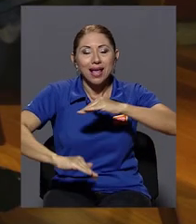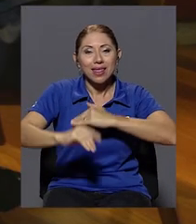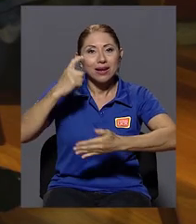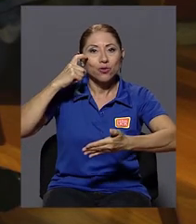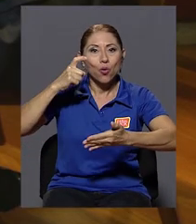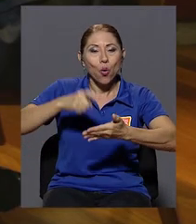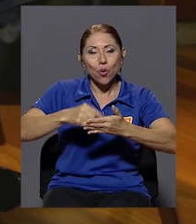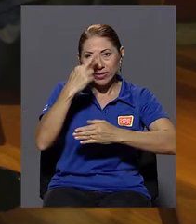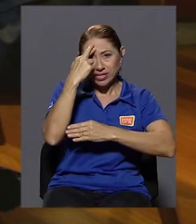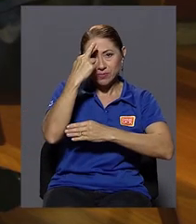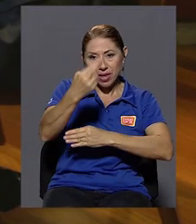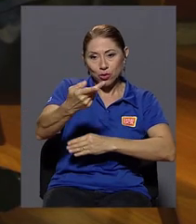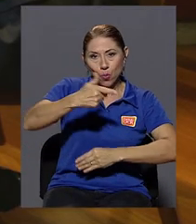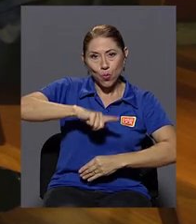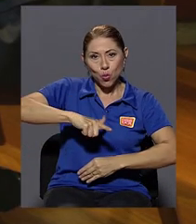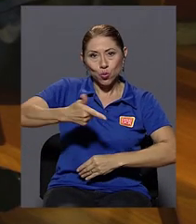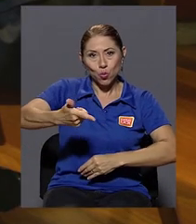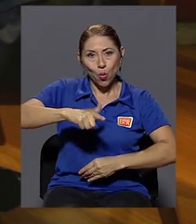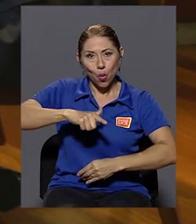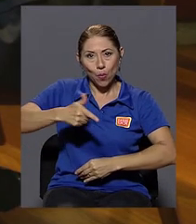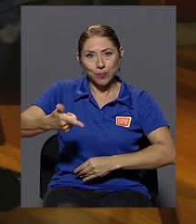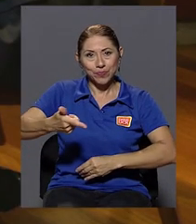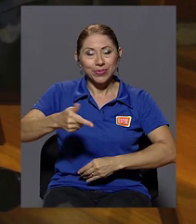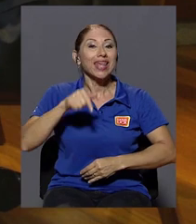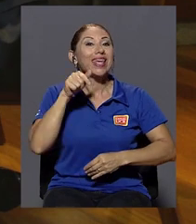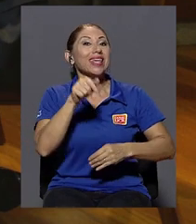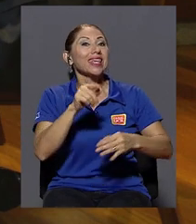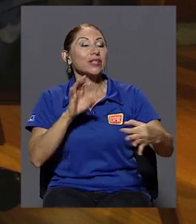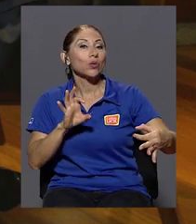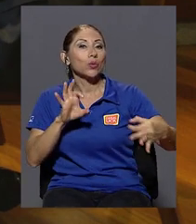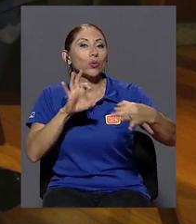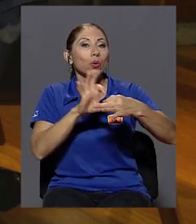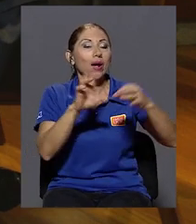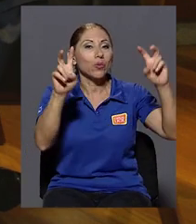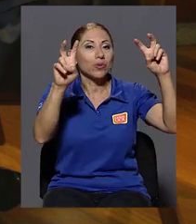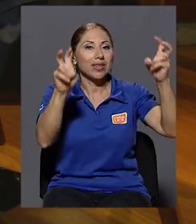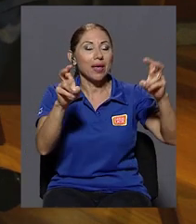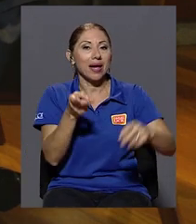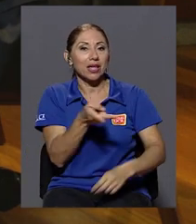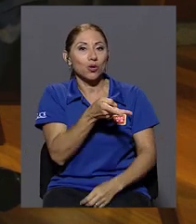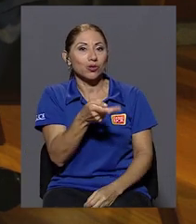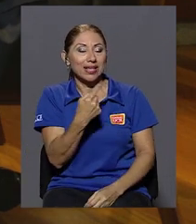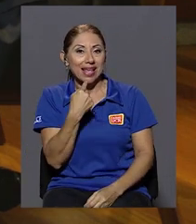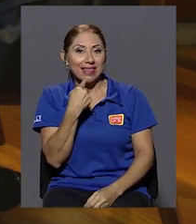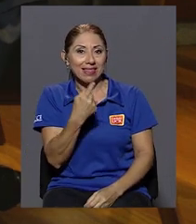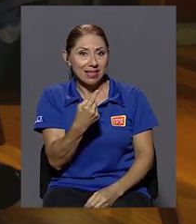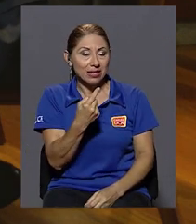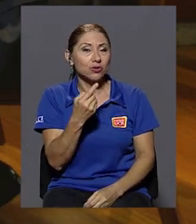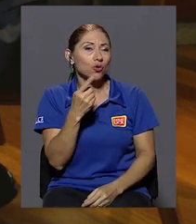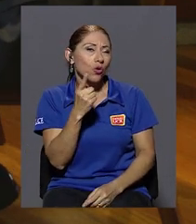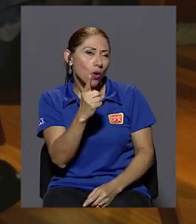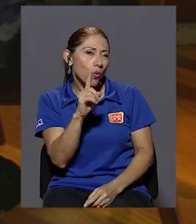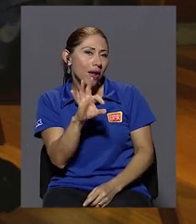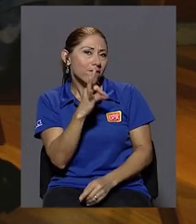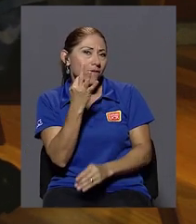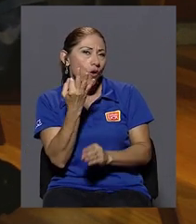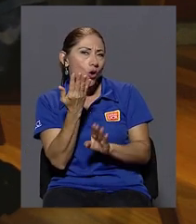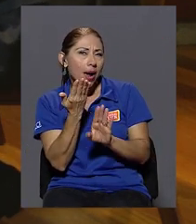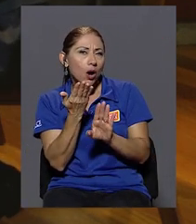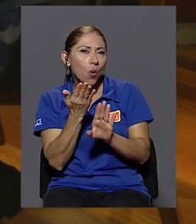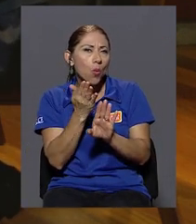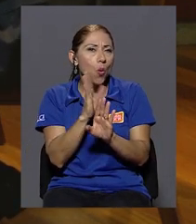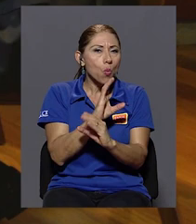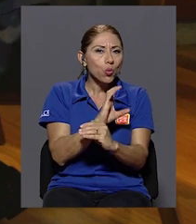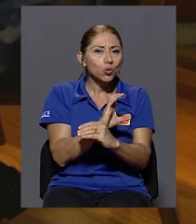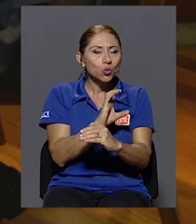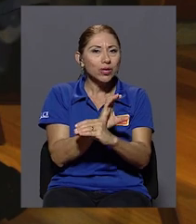mutuo. Y esto toca uno de los temas que ustedes han enunciado de una manera muy sutil, que